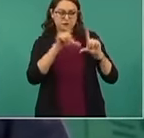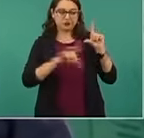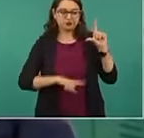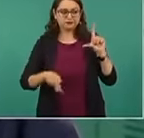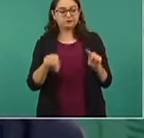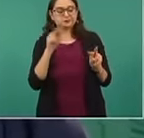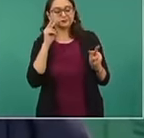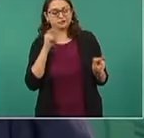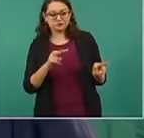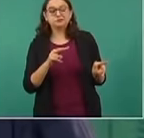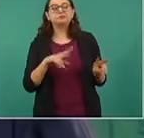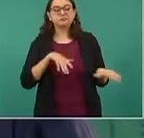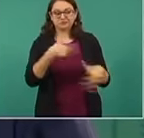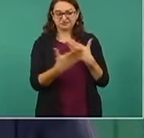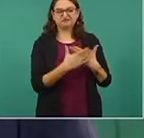Nada más que eso,